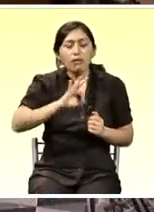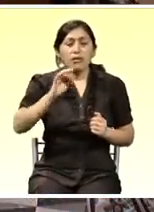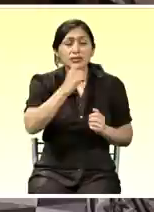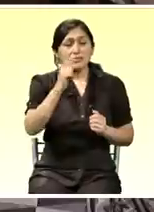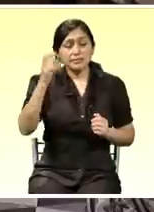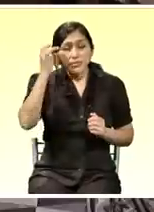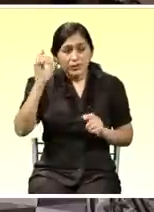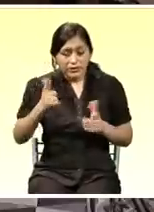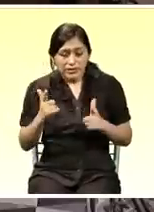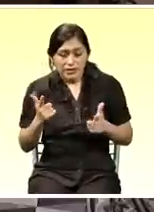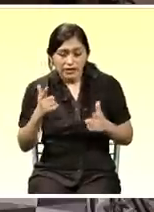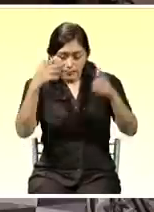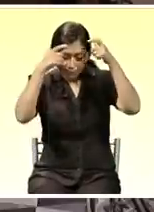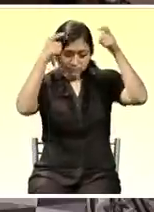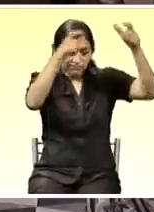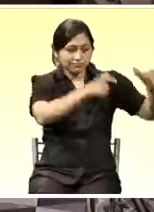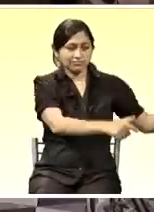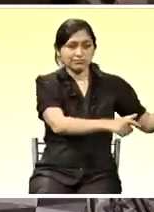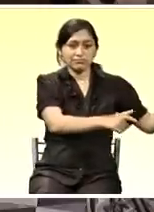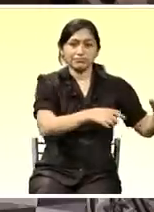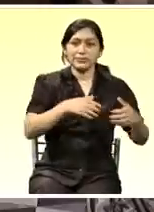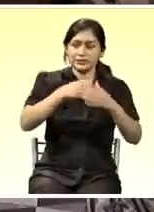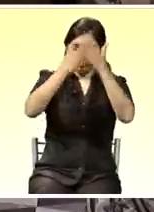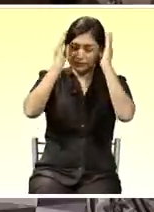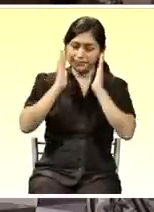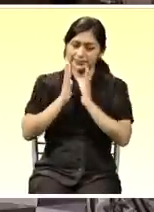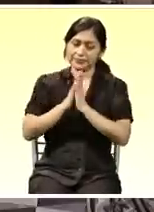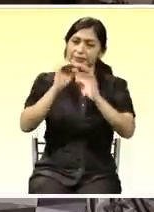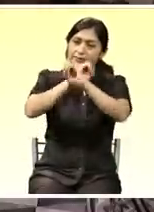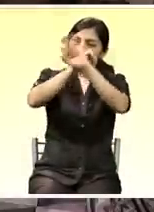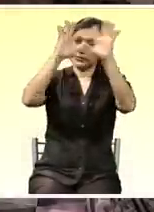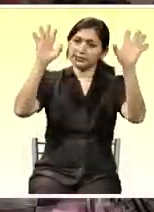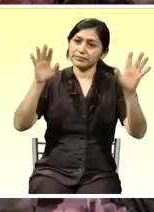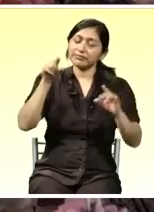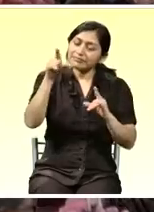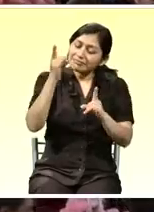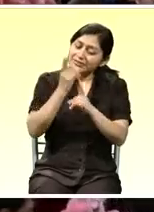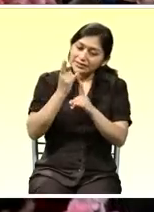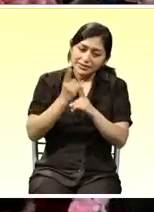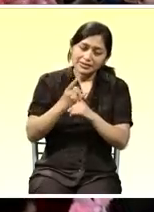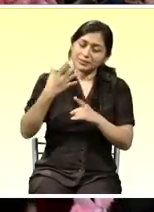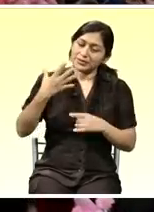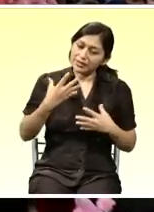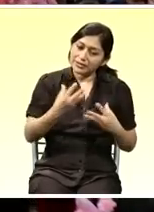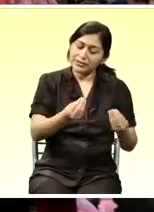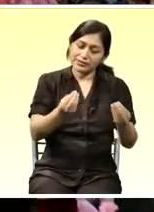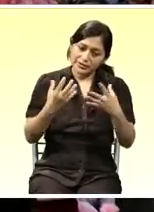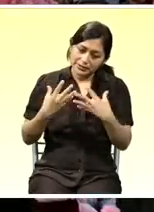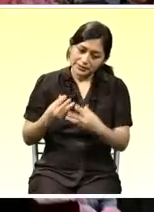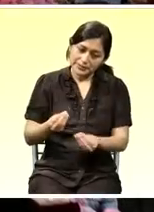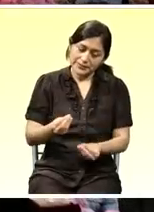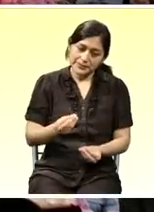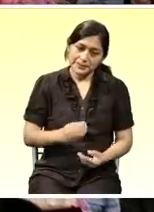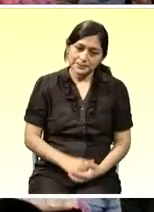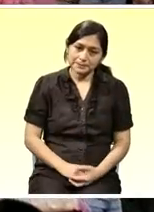aquí os dejo. Virgen del milagro, gloria de este pueblo, en quien siempre halla todo